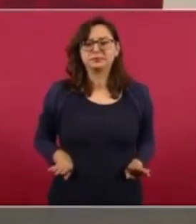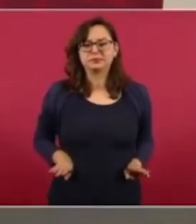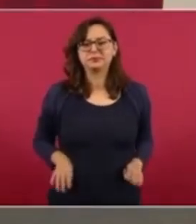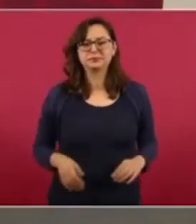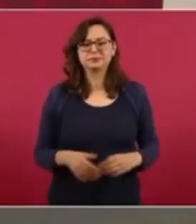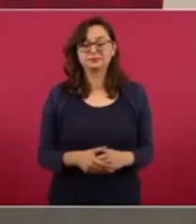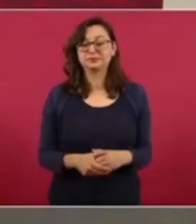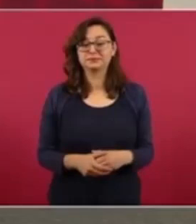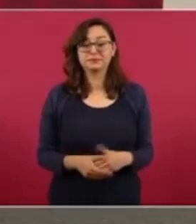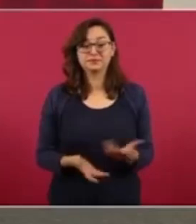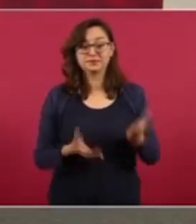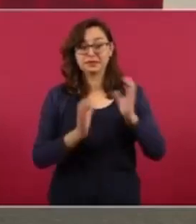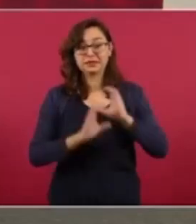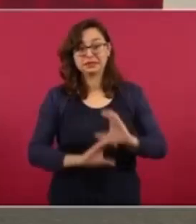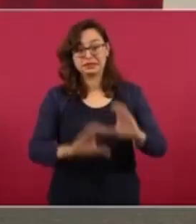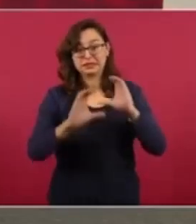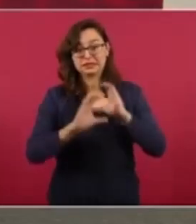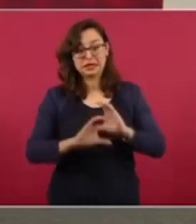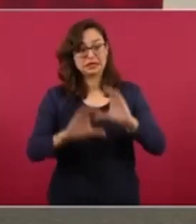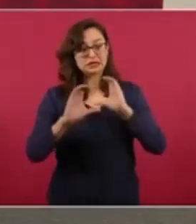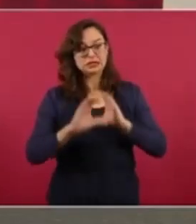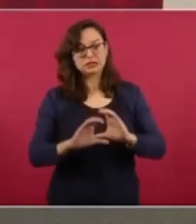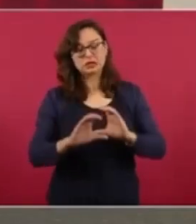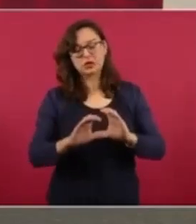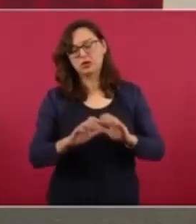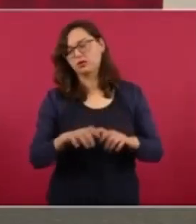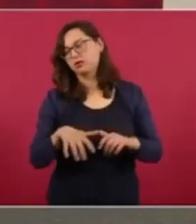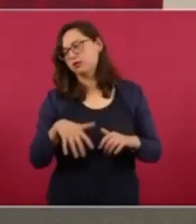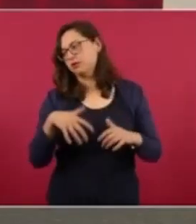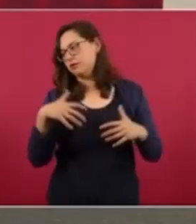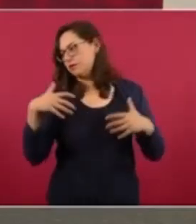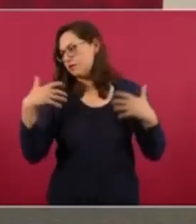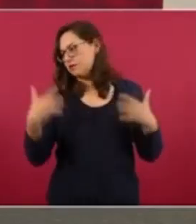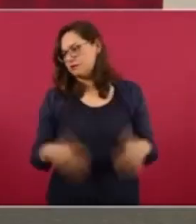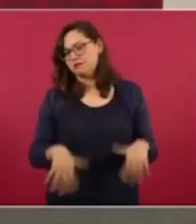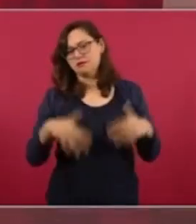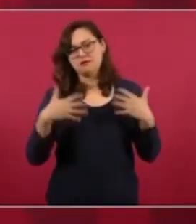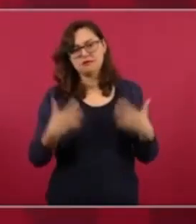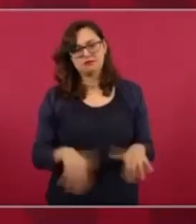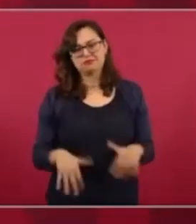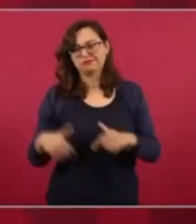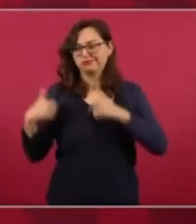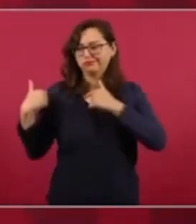que han marcado a generaciones.